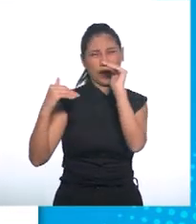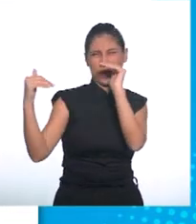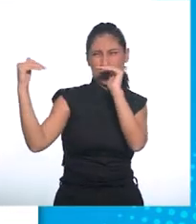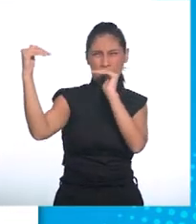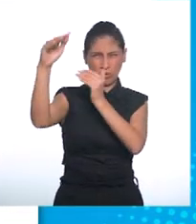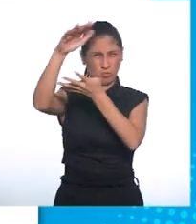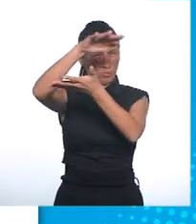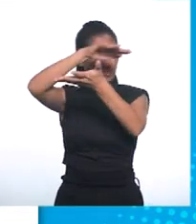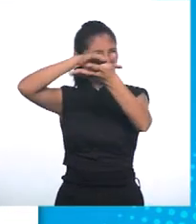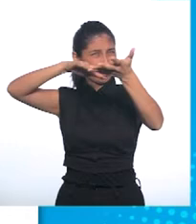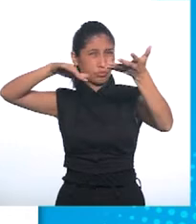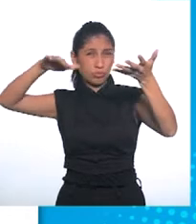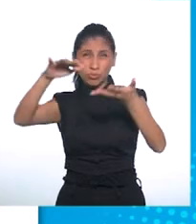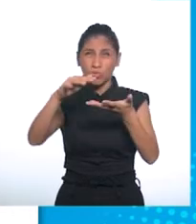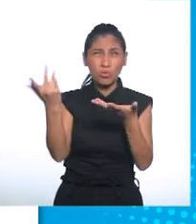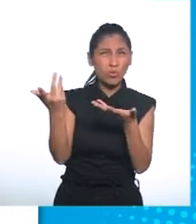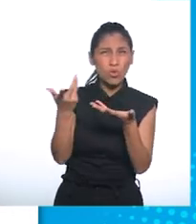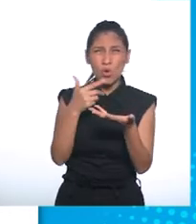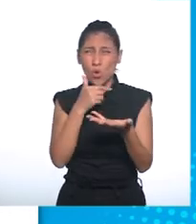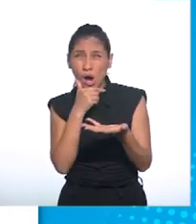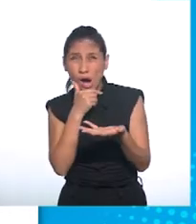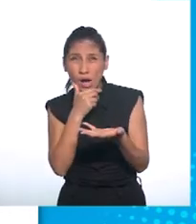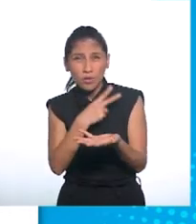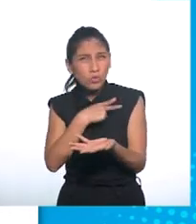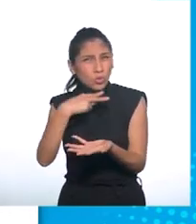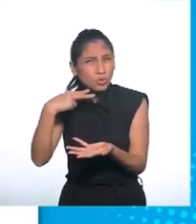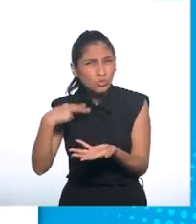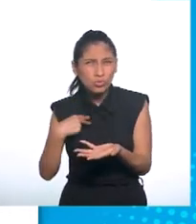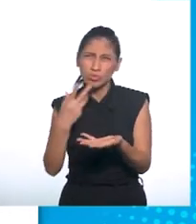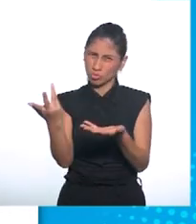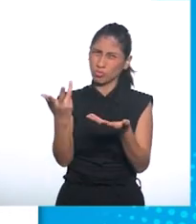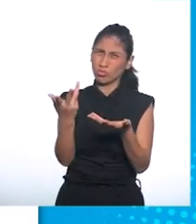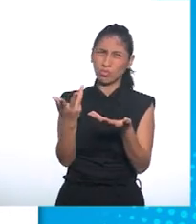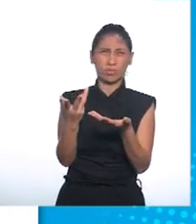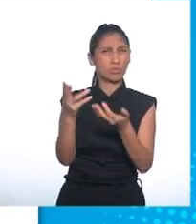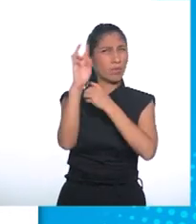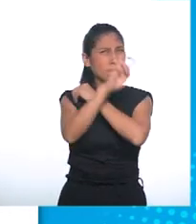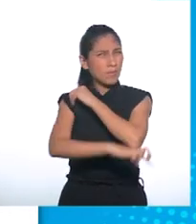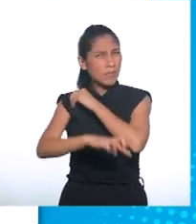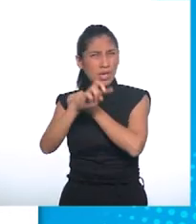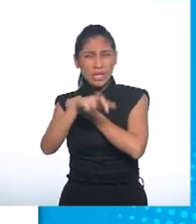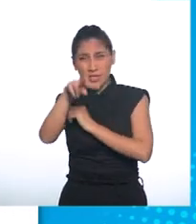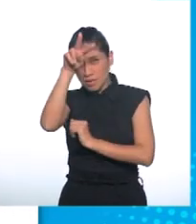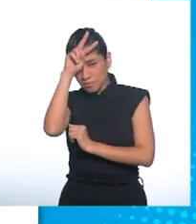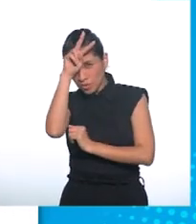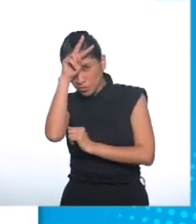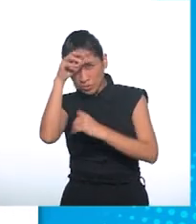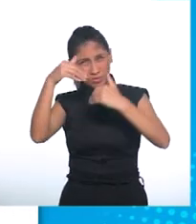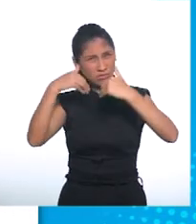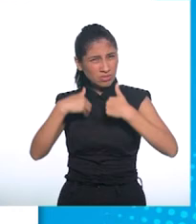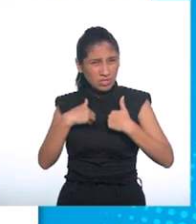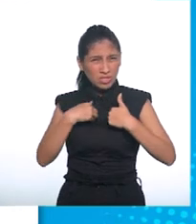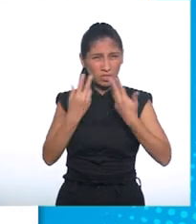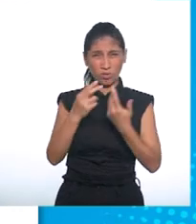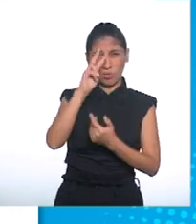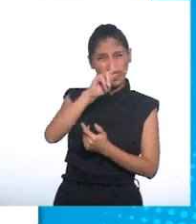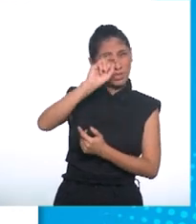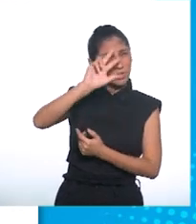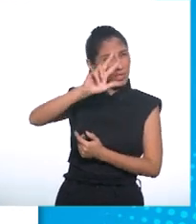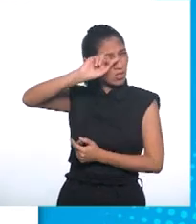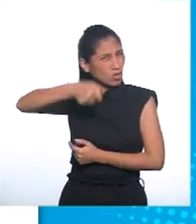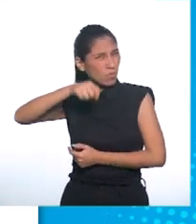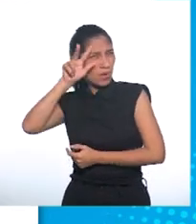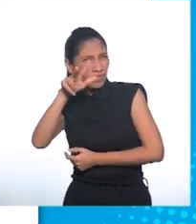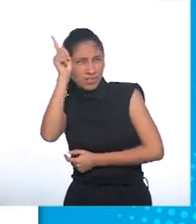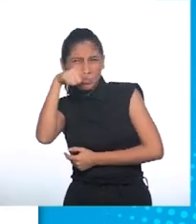región... ¡Ah! ¡Somos nosotros! Perú tiene una media anual de 23,3